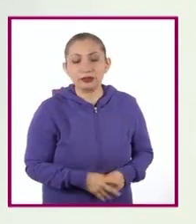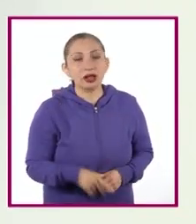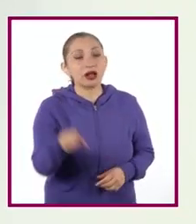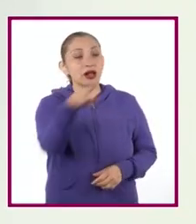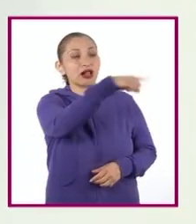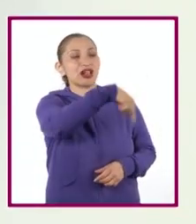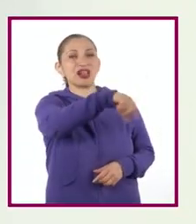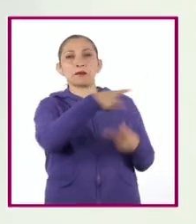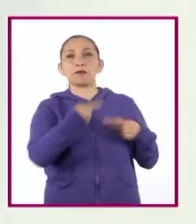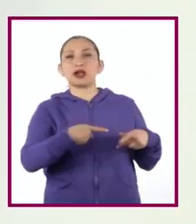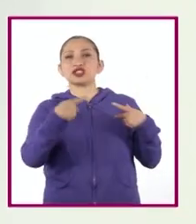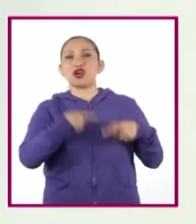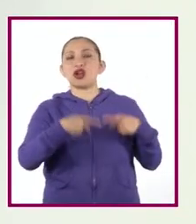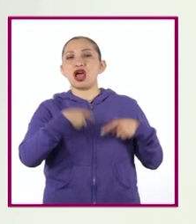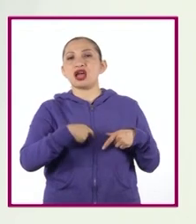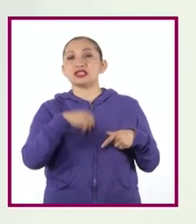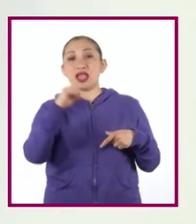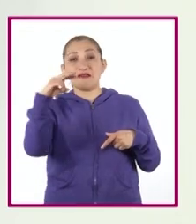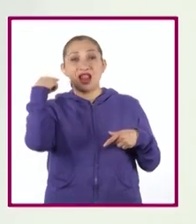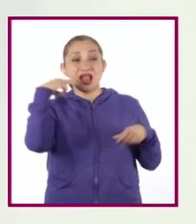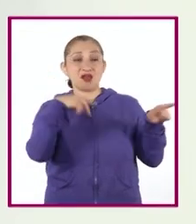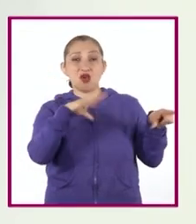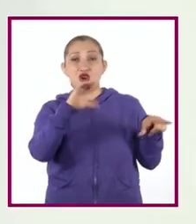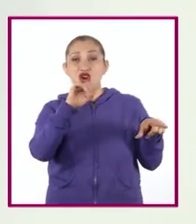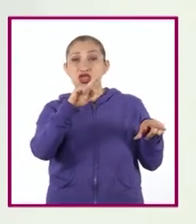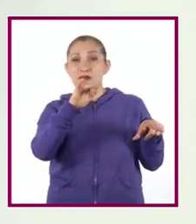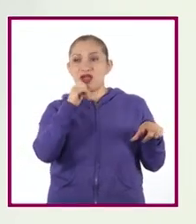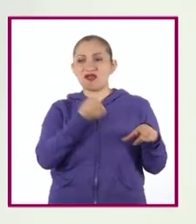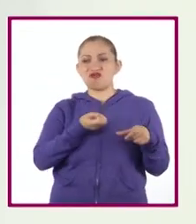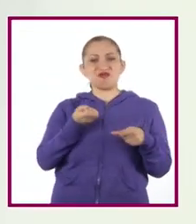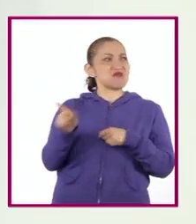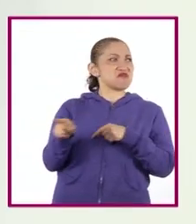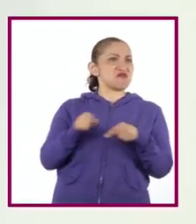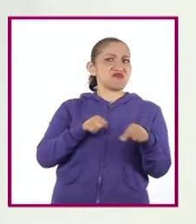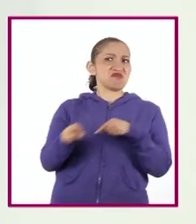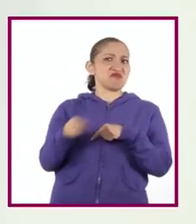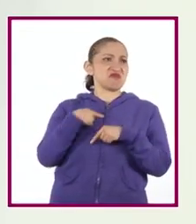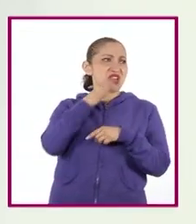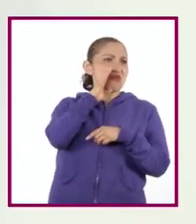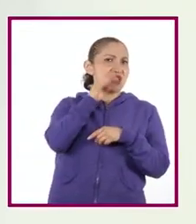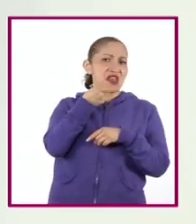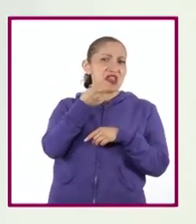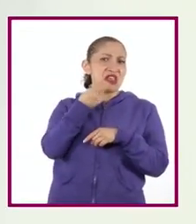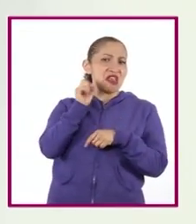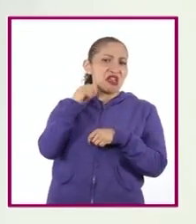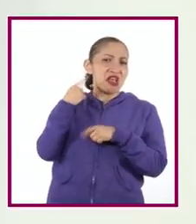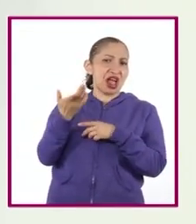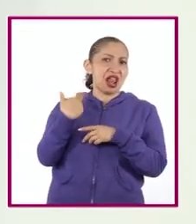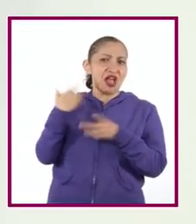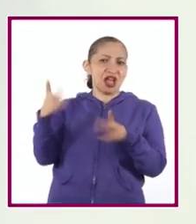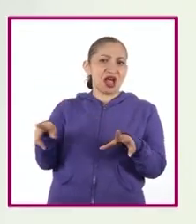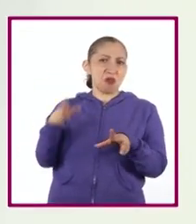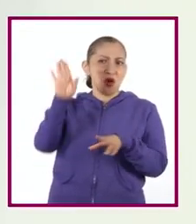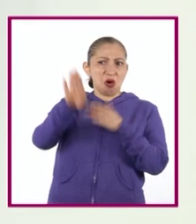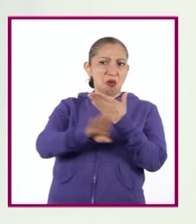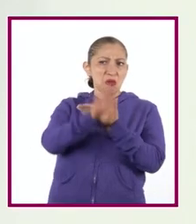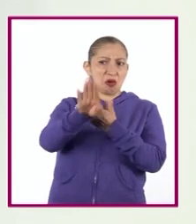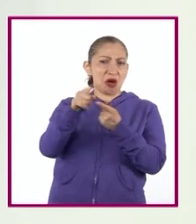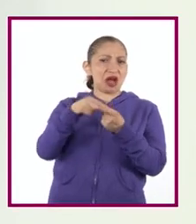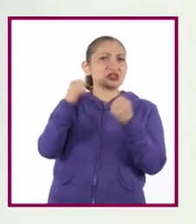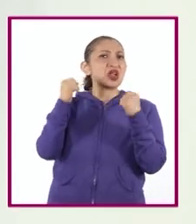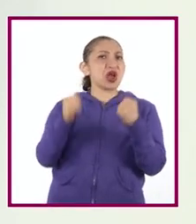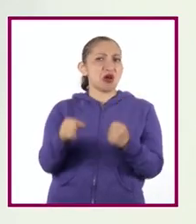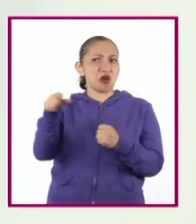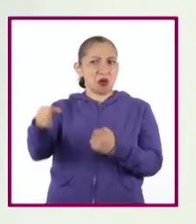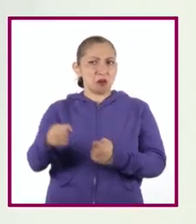las personas de Córdoba decían mil cosas sobre ella: que era curandera, que tenía